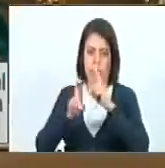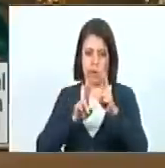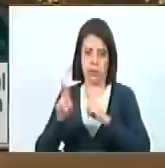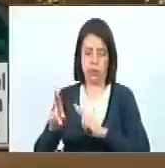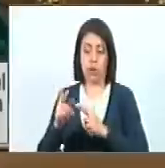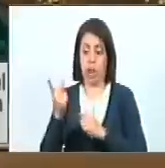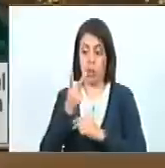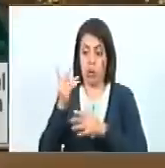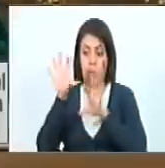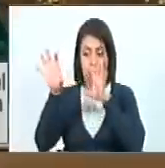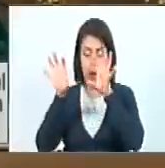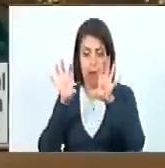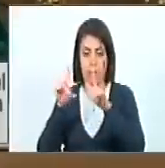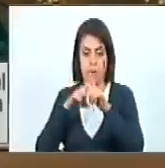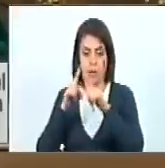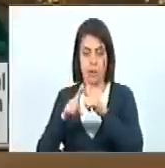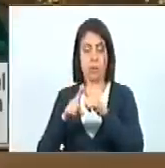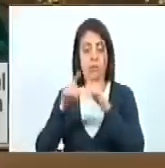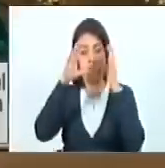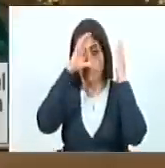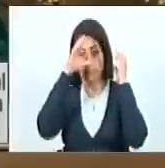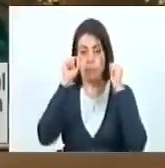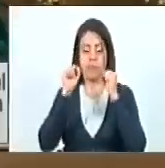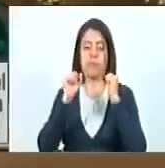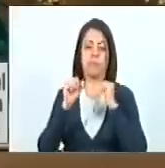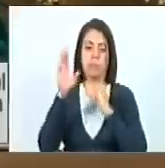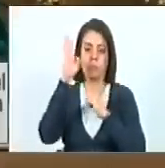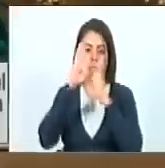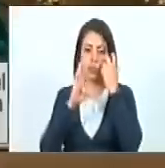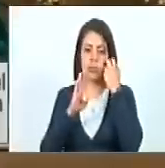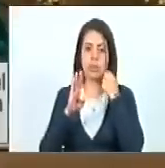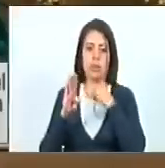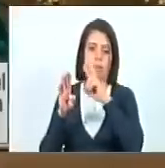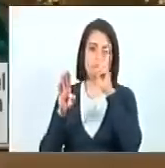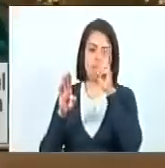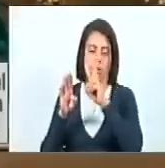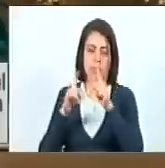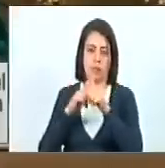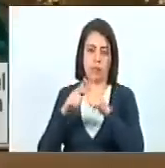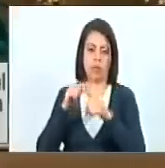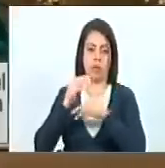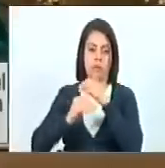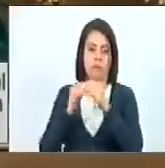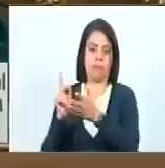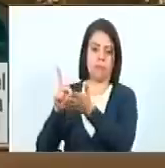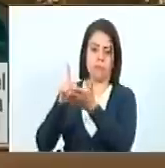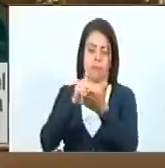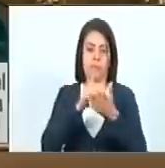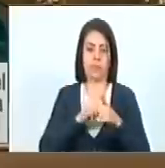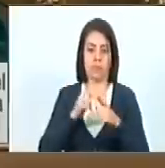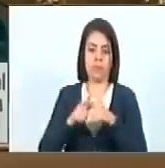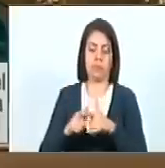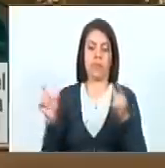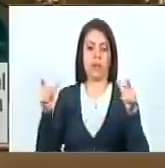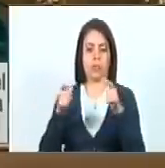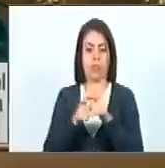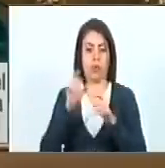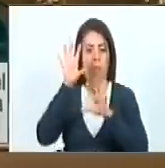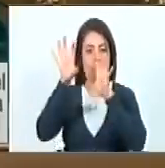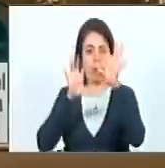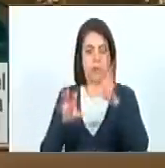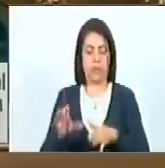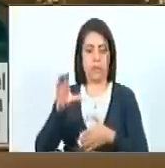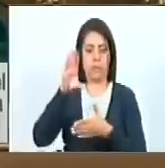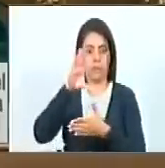relaciones bilaterales y diplomáticas entre ambas naciones, así como para participar en la Cumbre de Países